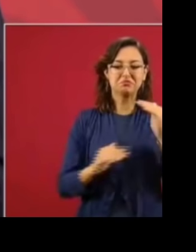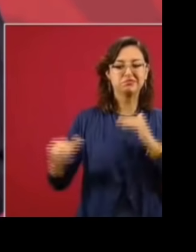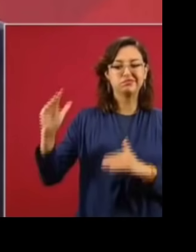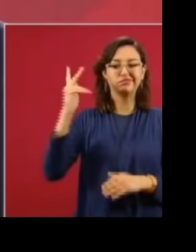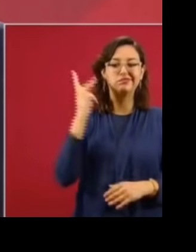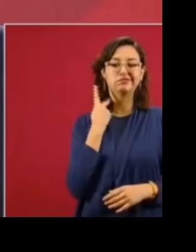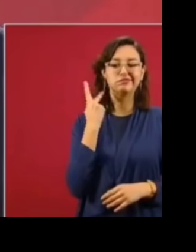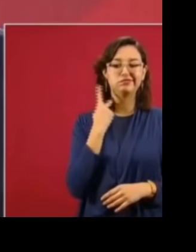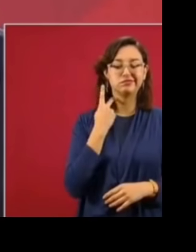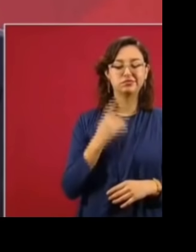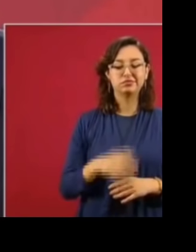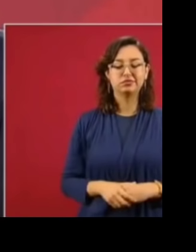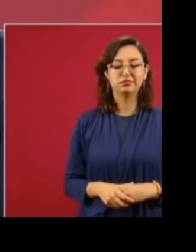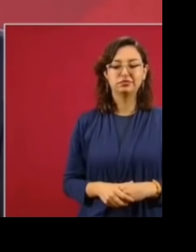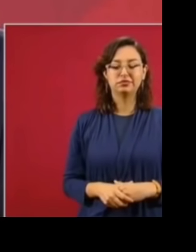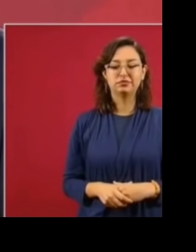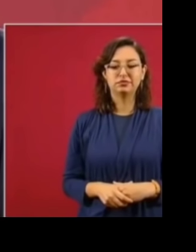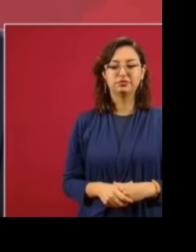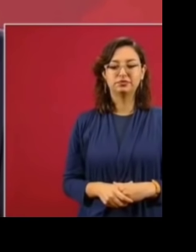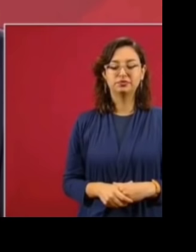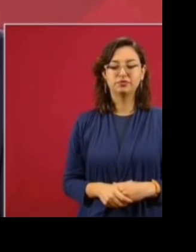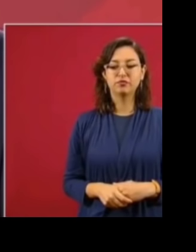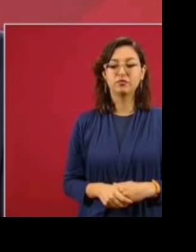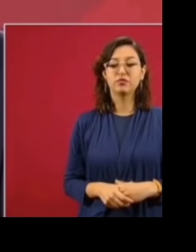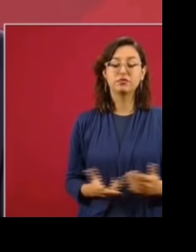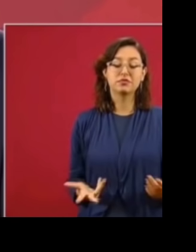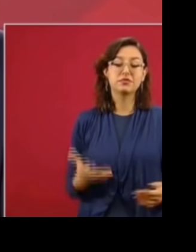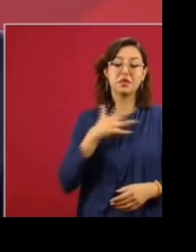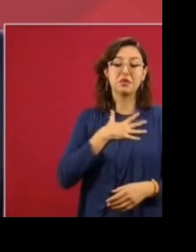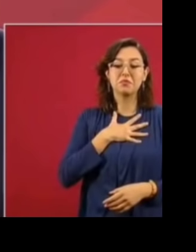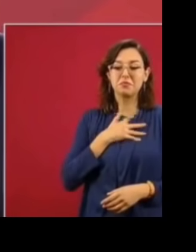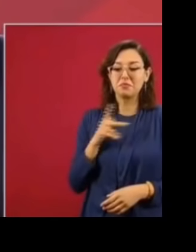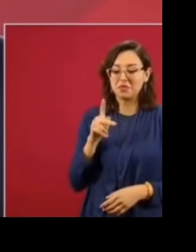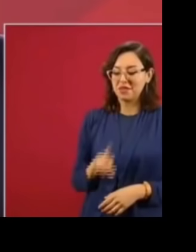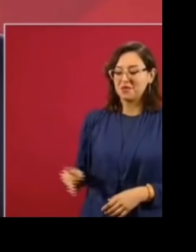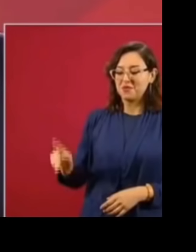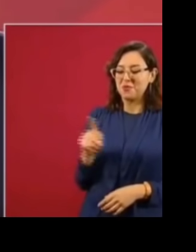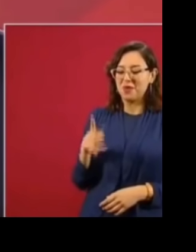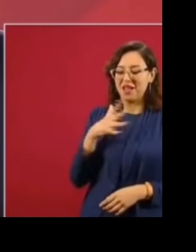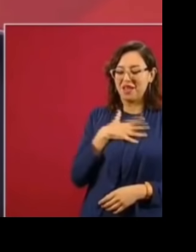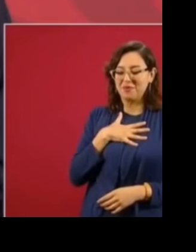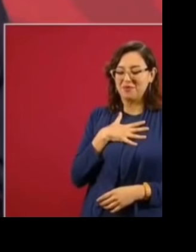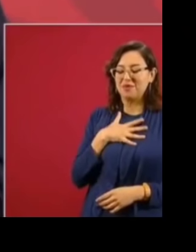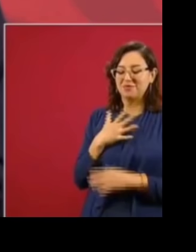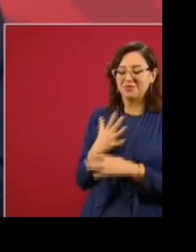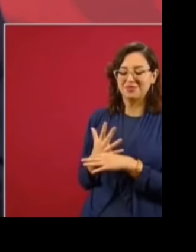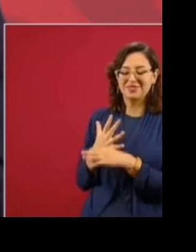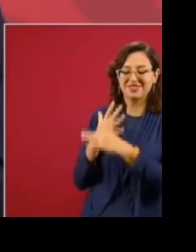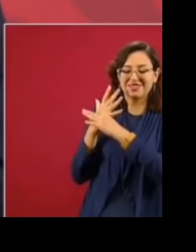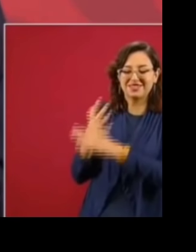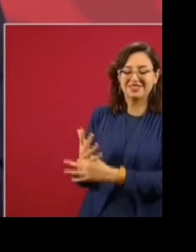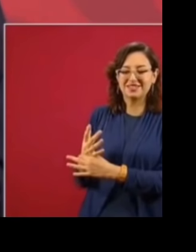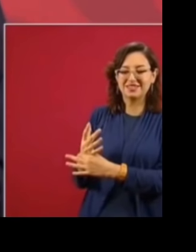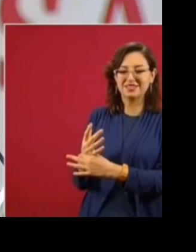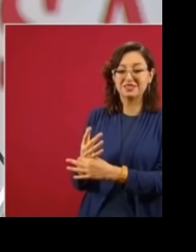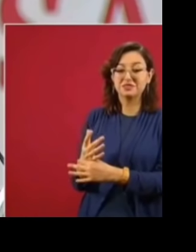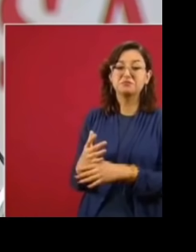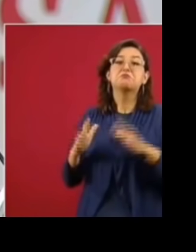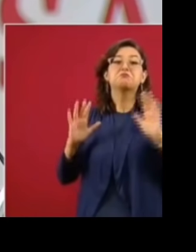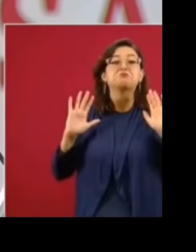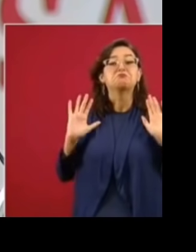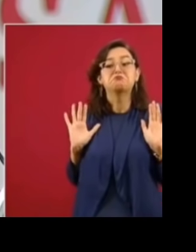Y aplica lo que dicen en mi pueblo, cuando hay una cosa así, por algo será.